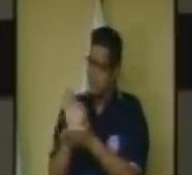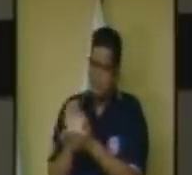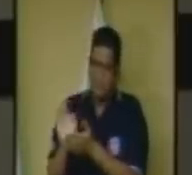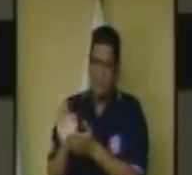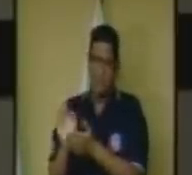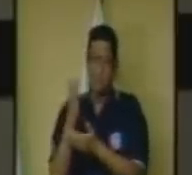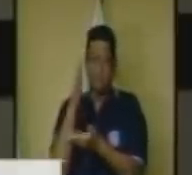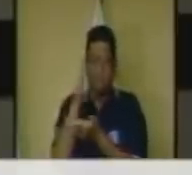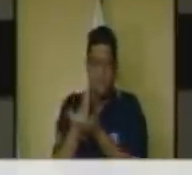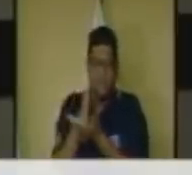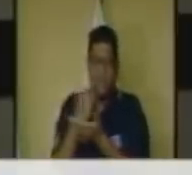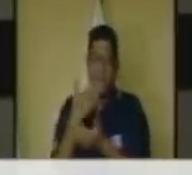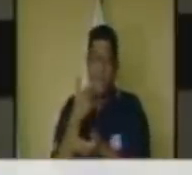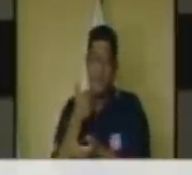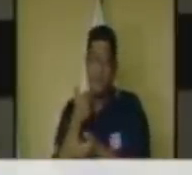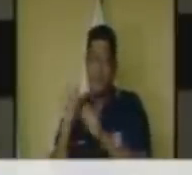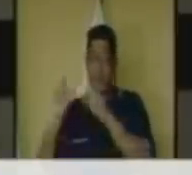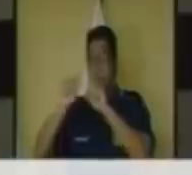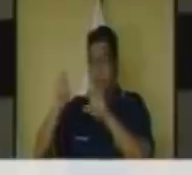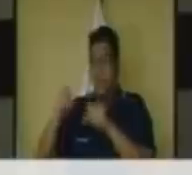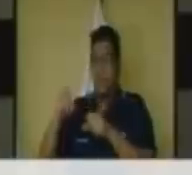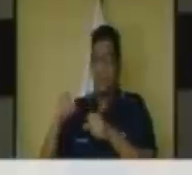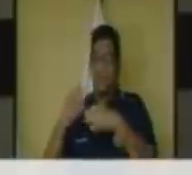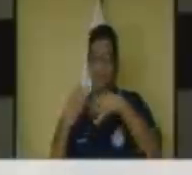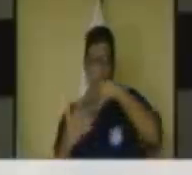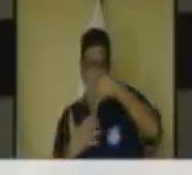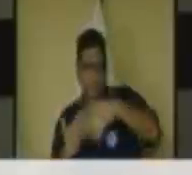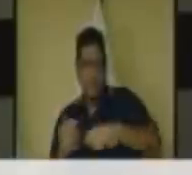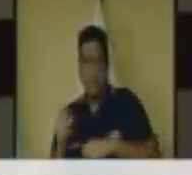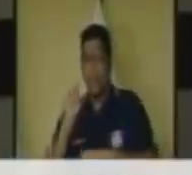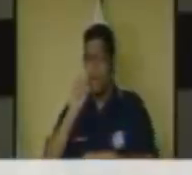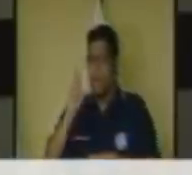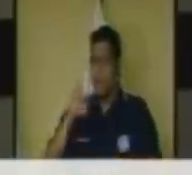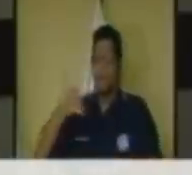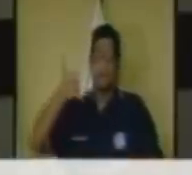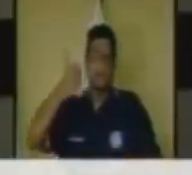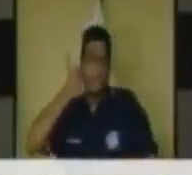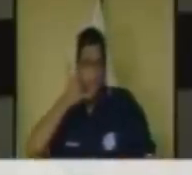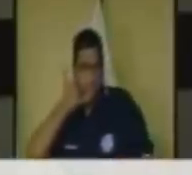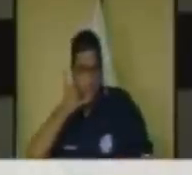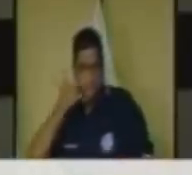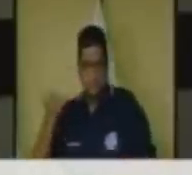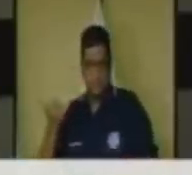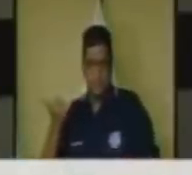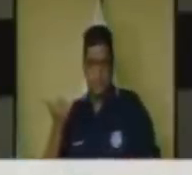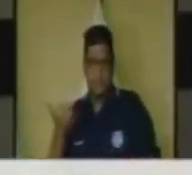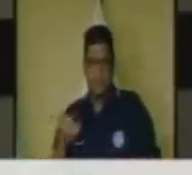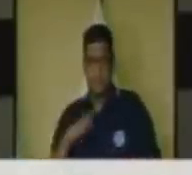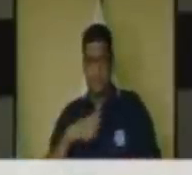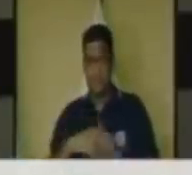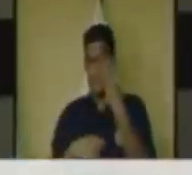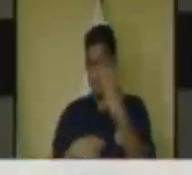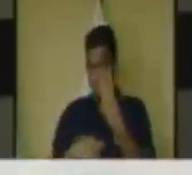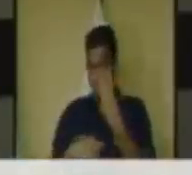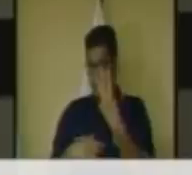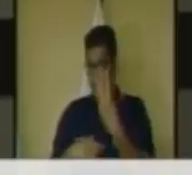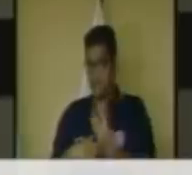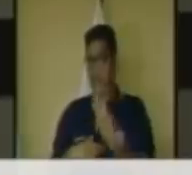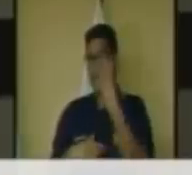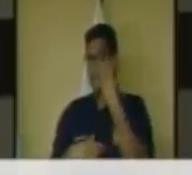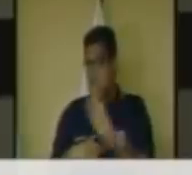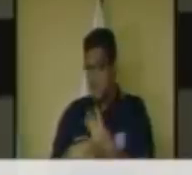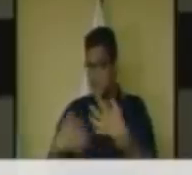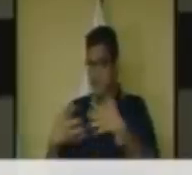las páginas web de las aerolíneas tendrán información, debido a que hay tres aerolíneas que a partir del